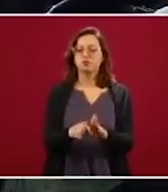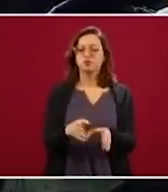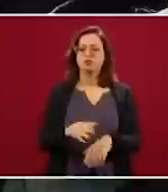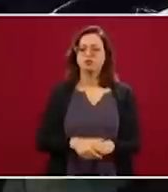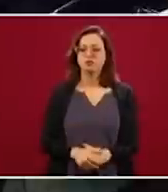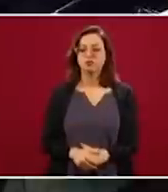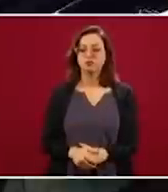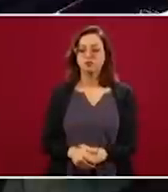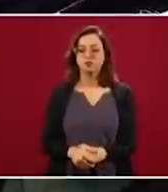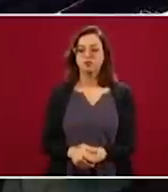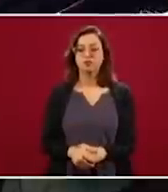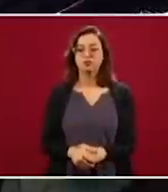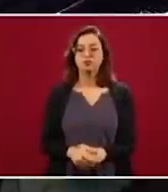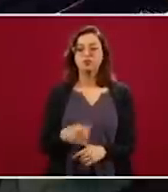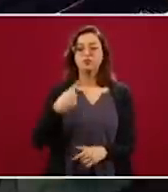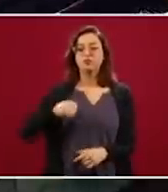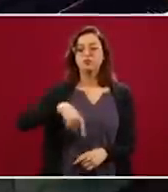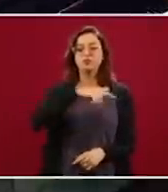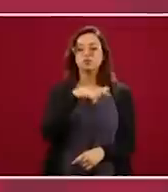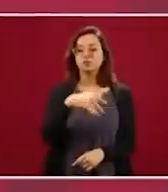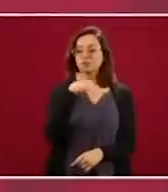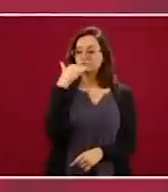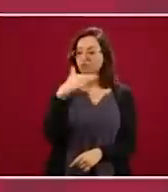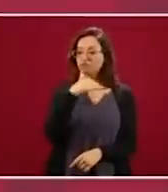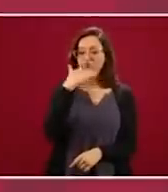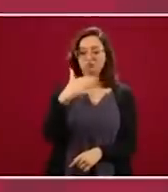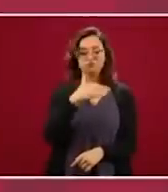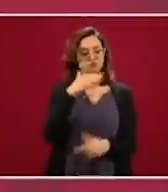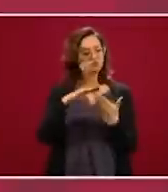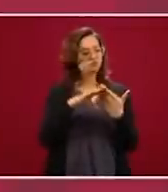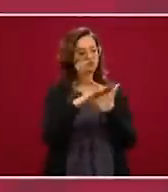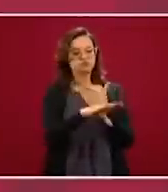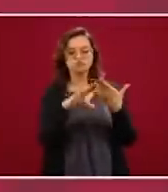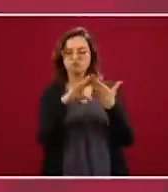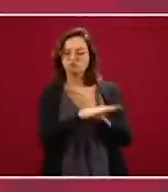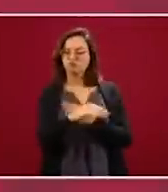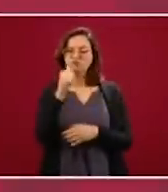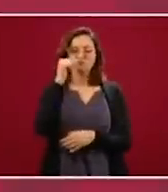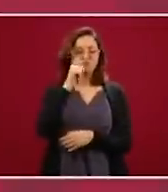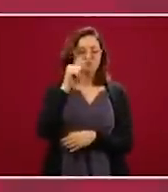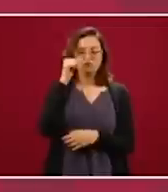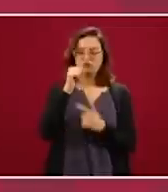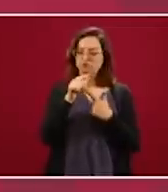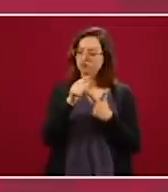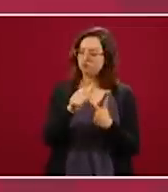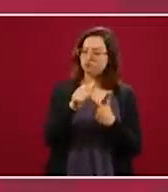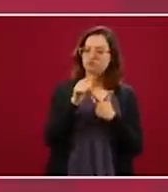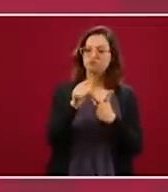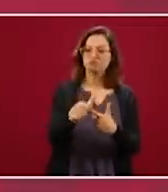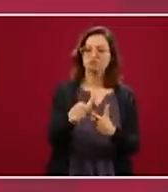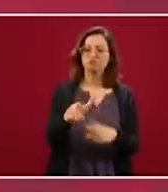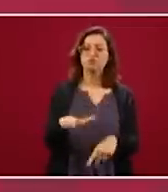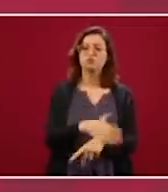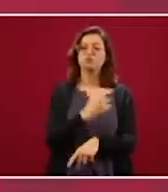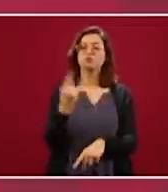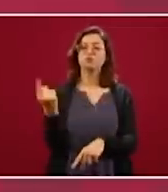seguir combatiendo la corrupción, porque la corrupción hay que